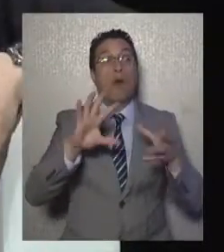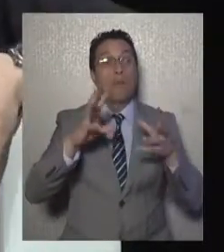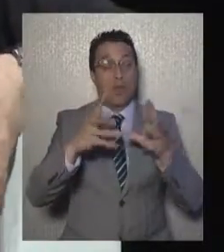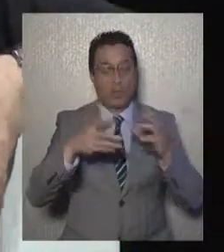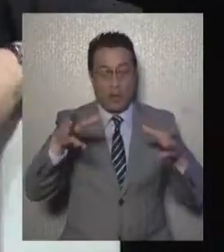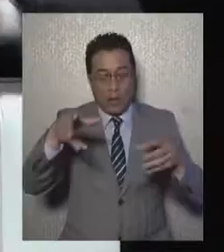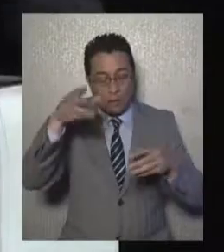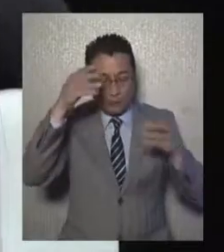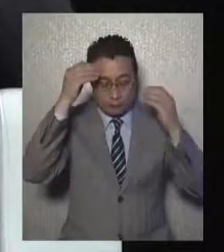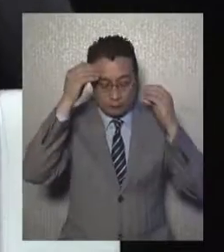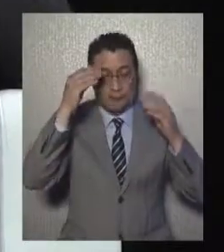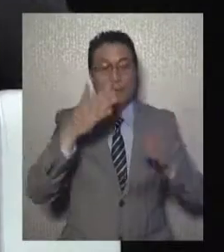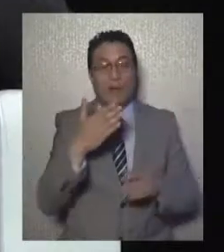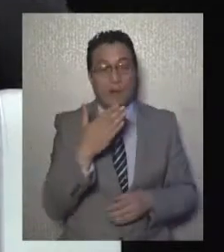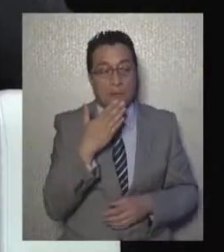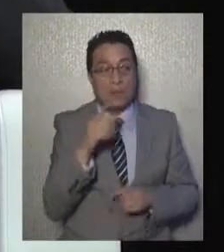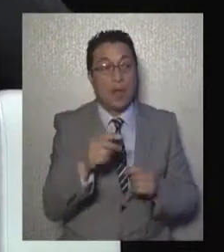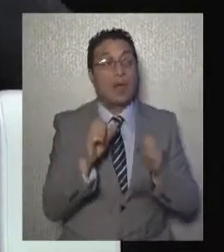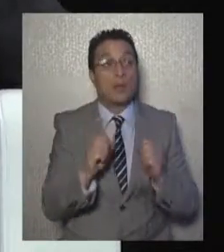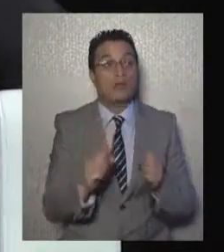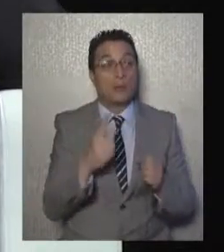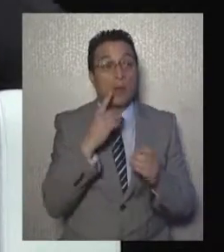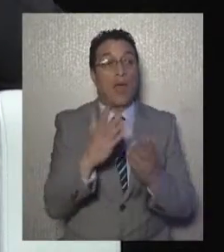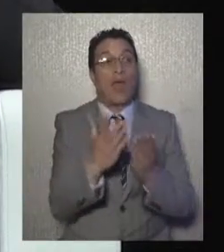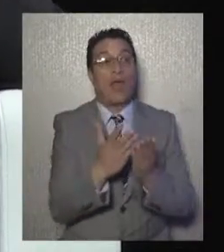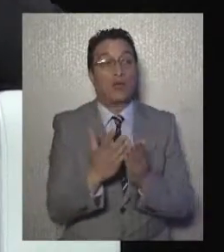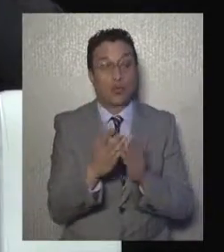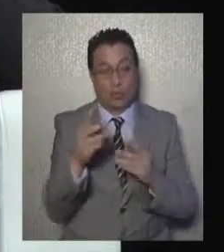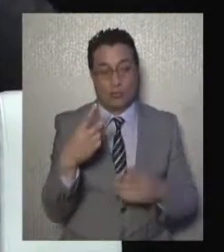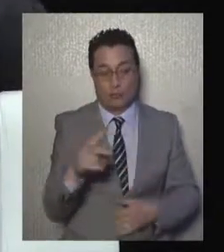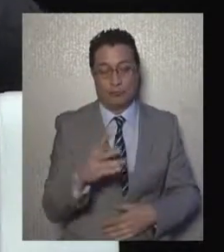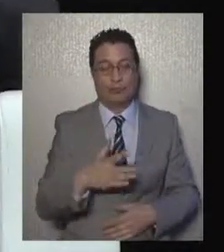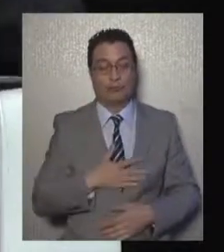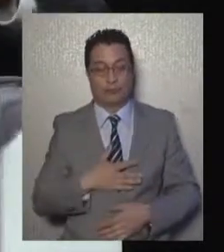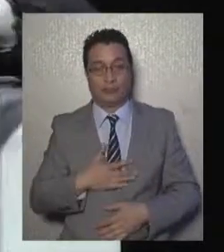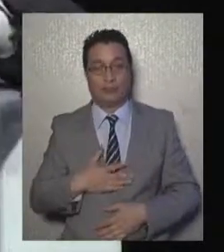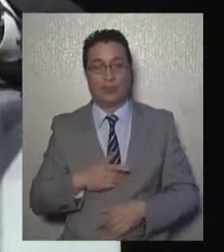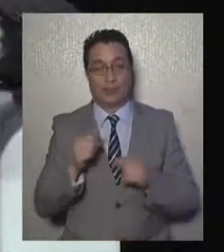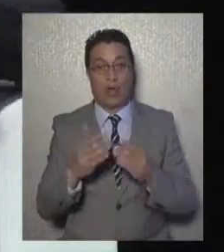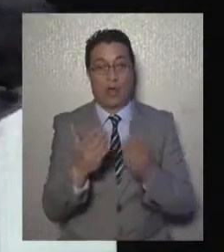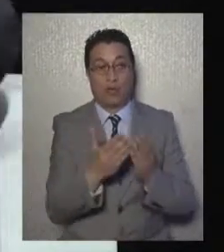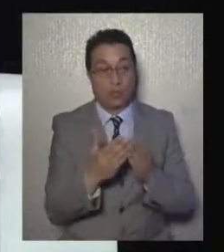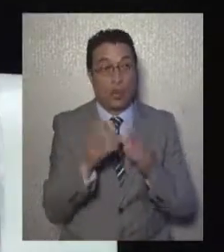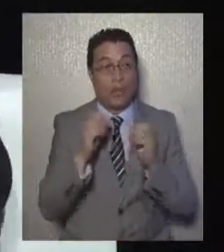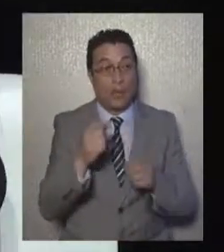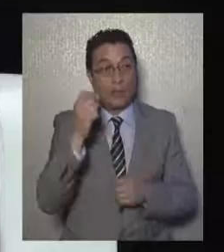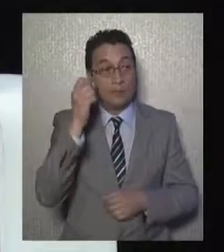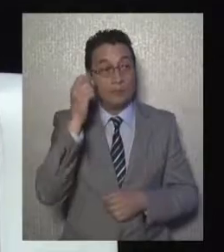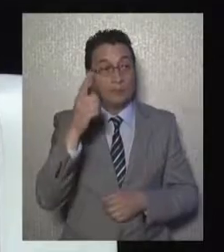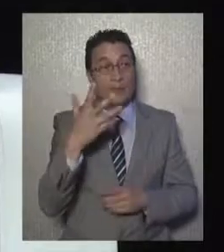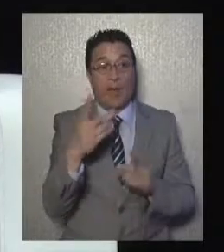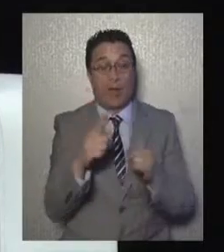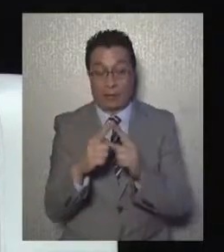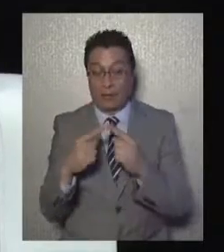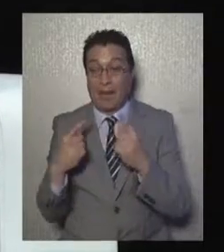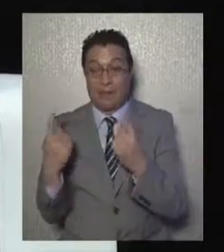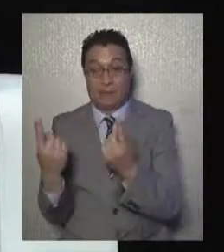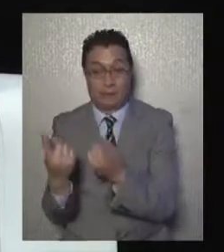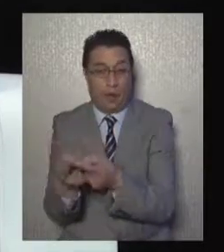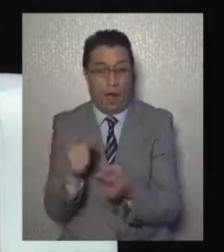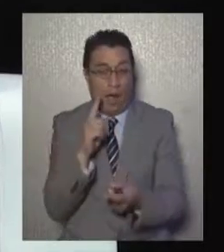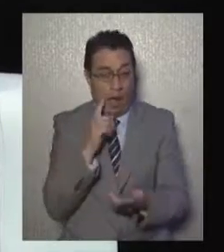recoja. Y además nosotros tenemos la posibilidad de hacer estudios por nuestra cuenta. Estamos haciendo un estudio para que nos demos cuenta de lo transversal que es esto, por ejemplo,